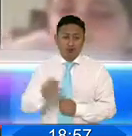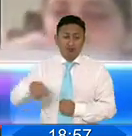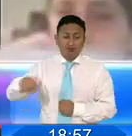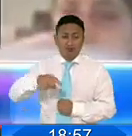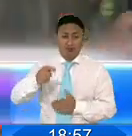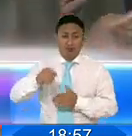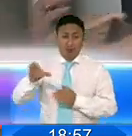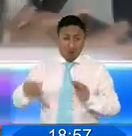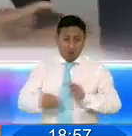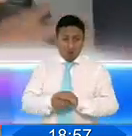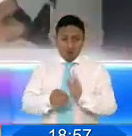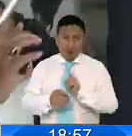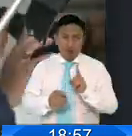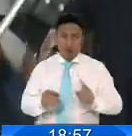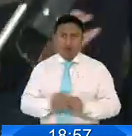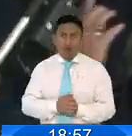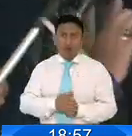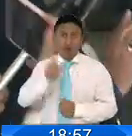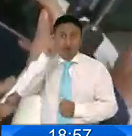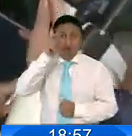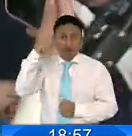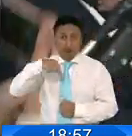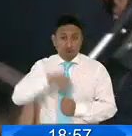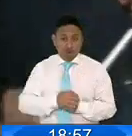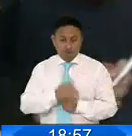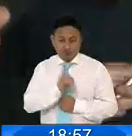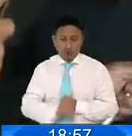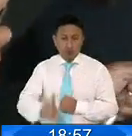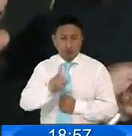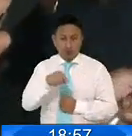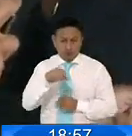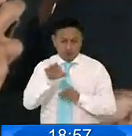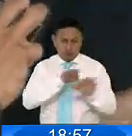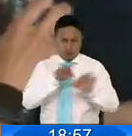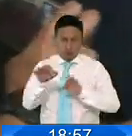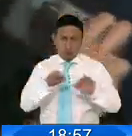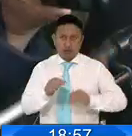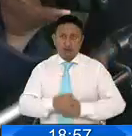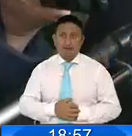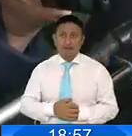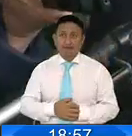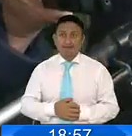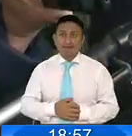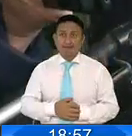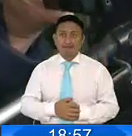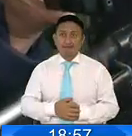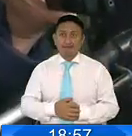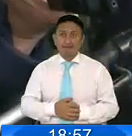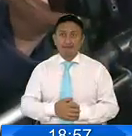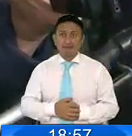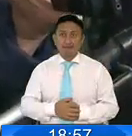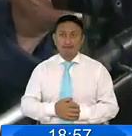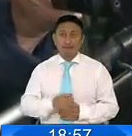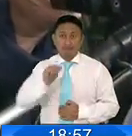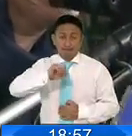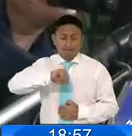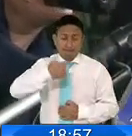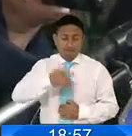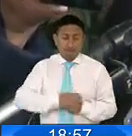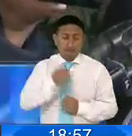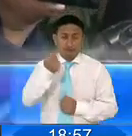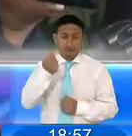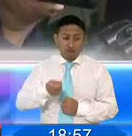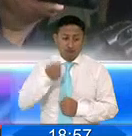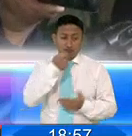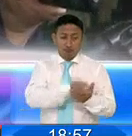como soborno. La fiscal Diana Salazar salió al paso ante lo dicho por el exmandatario. Se ha reconocido la entrega de estos